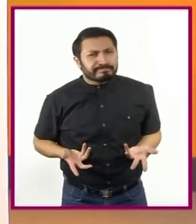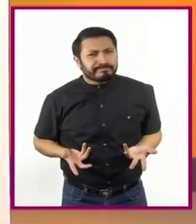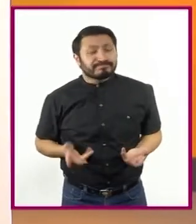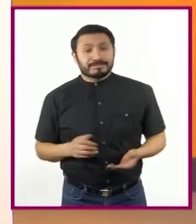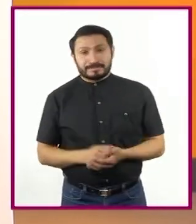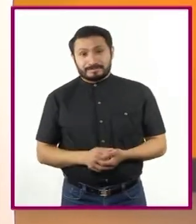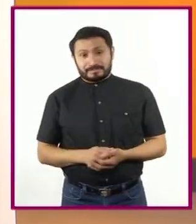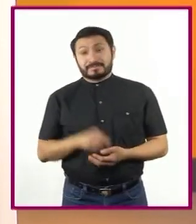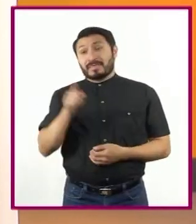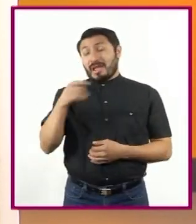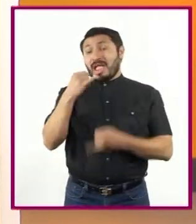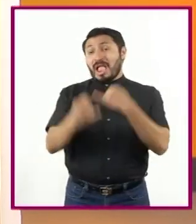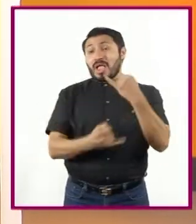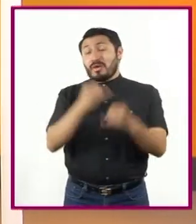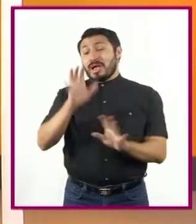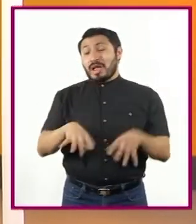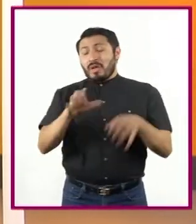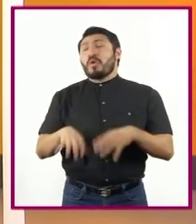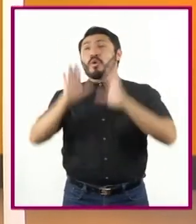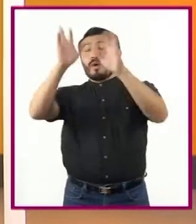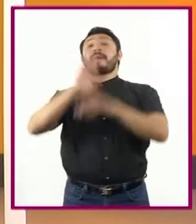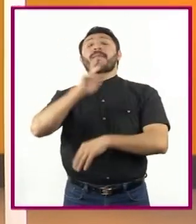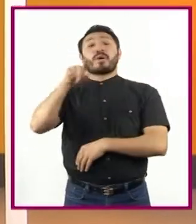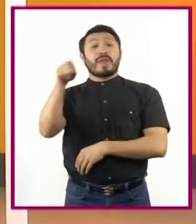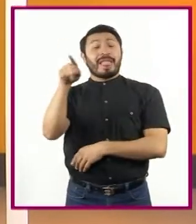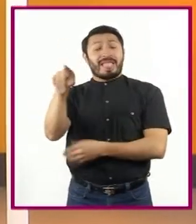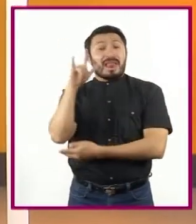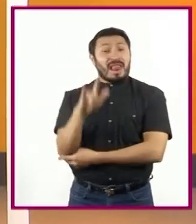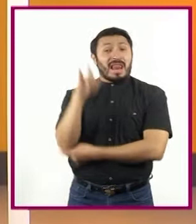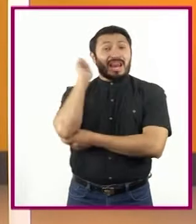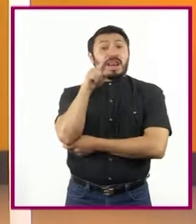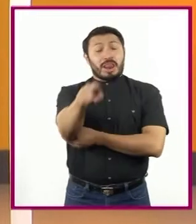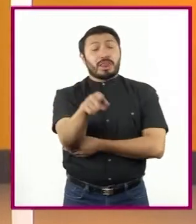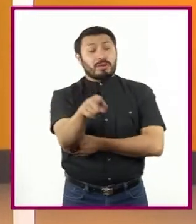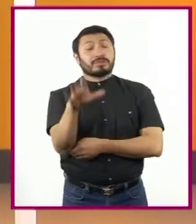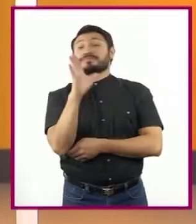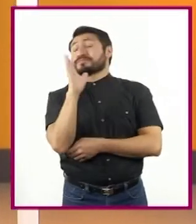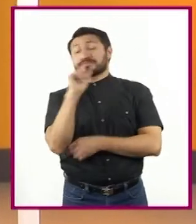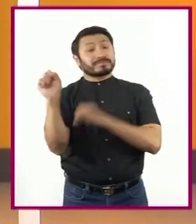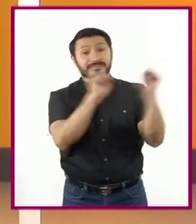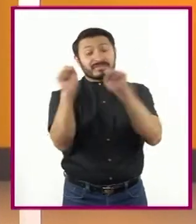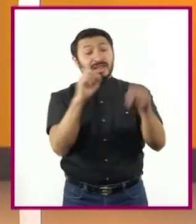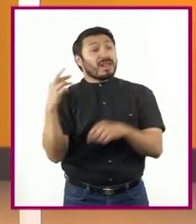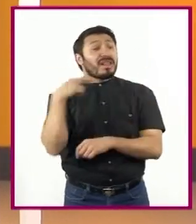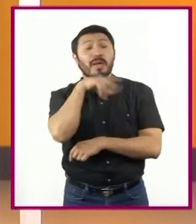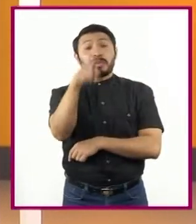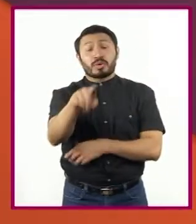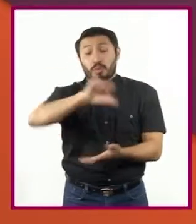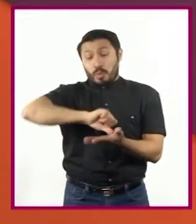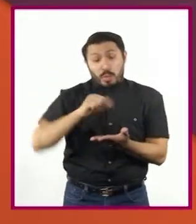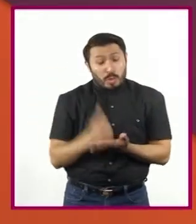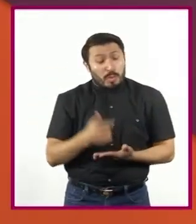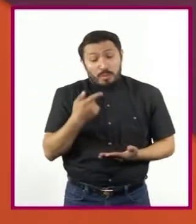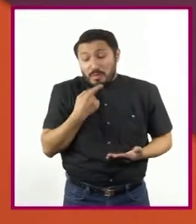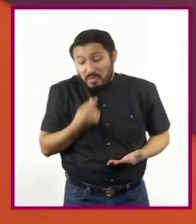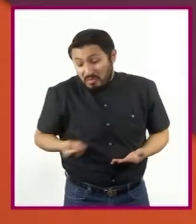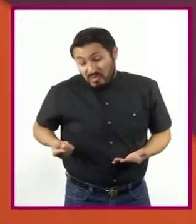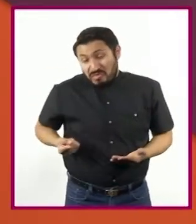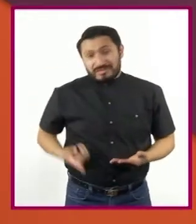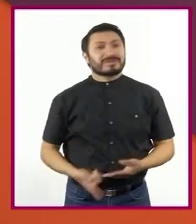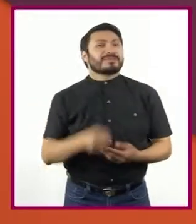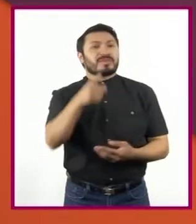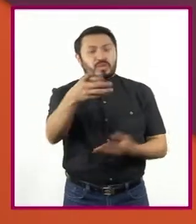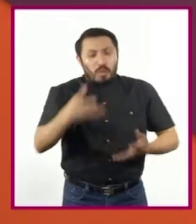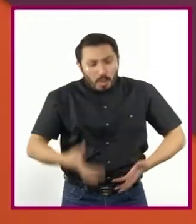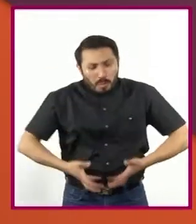Él juega básquetbol mejor porque es muy alto. Tú no puedes correr rápido porque eres pequeño. Tú no puedes